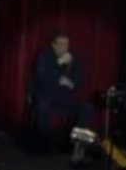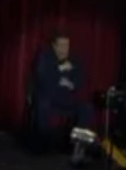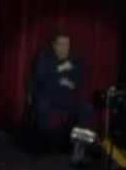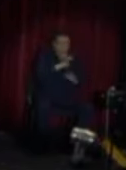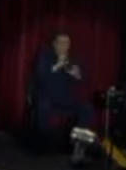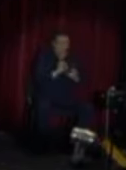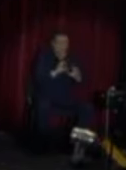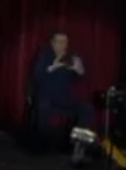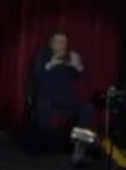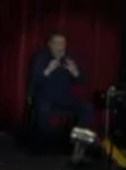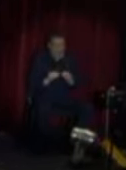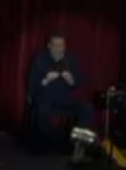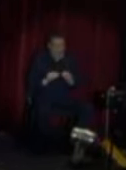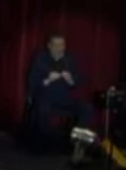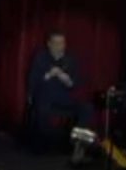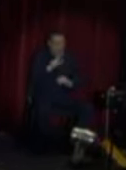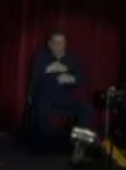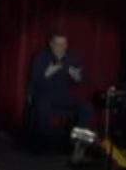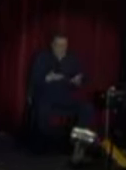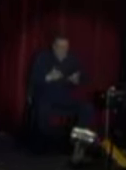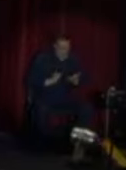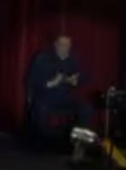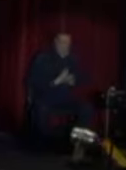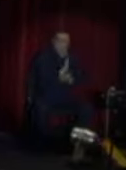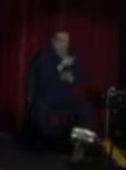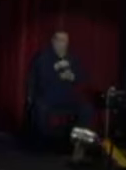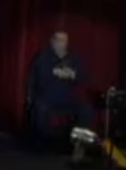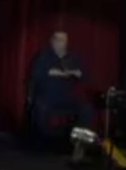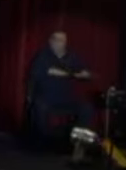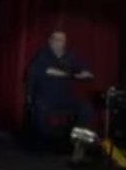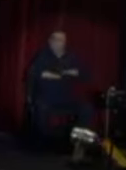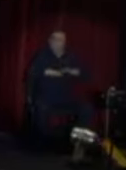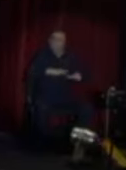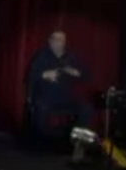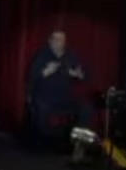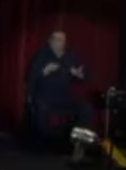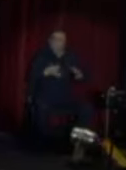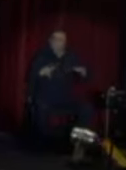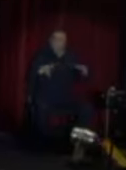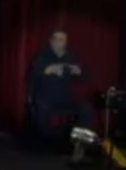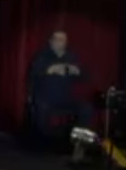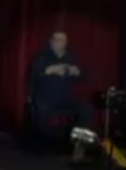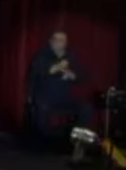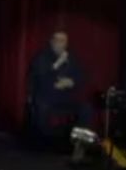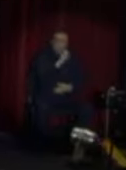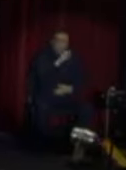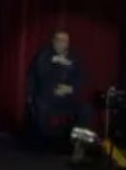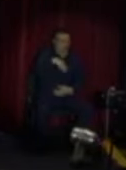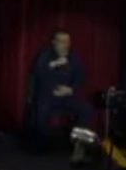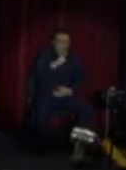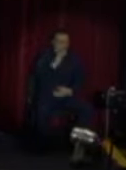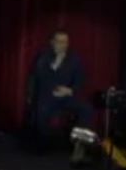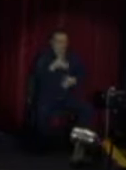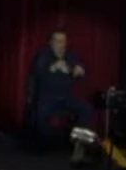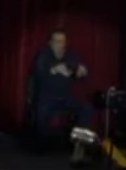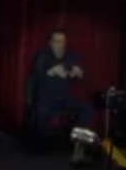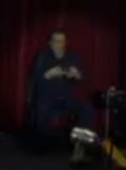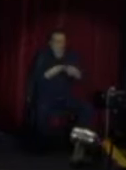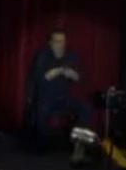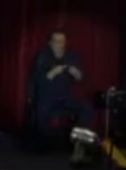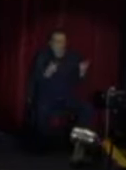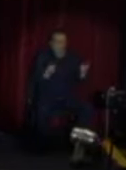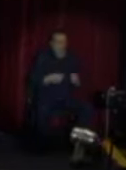silencio para dar inicio a esta actividad de la corporación nacional forestal su Cuenta